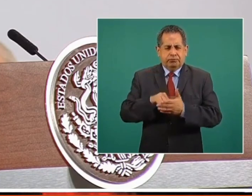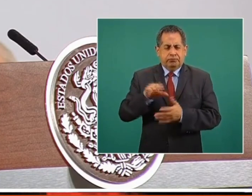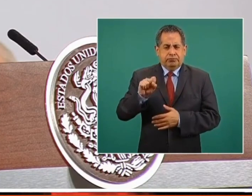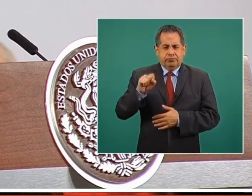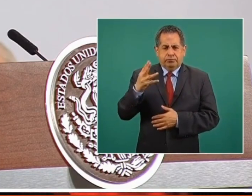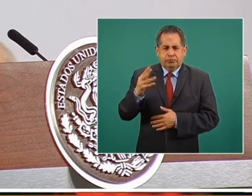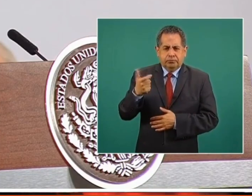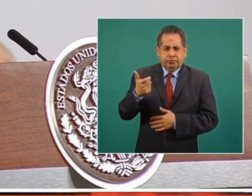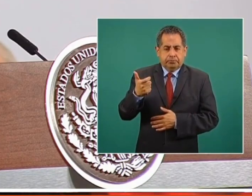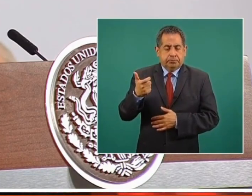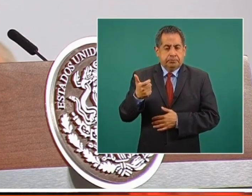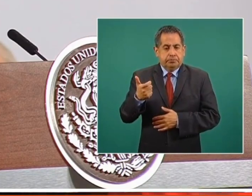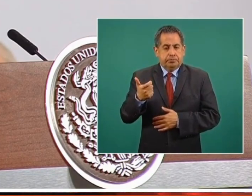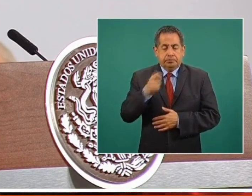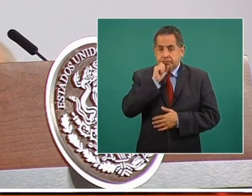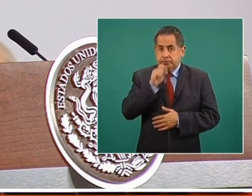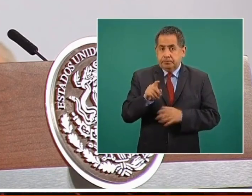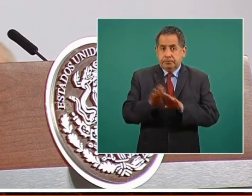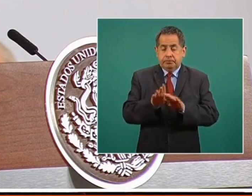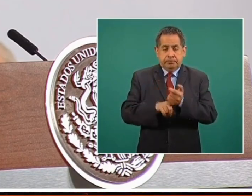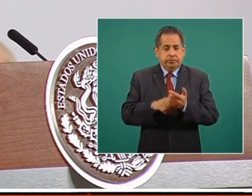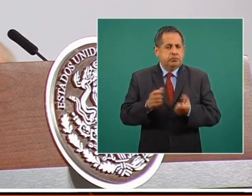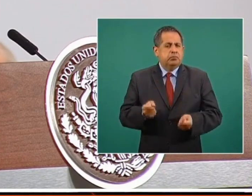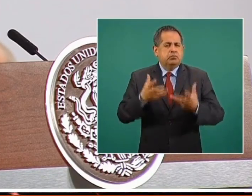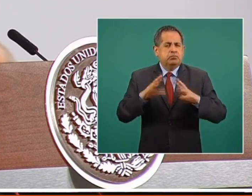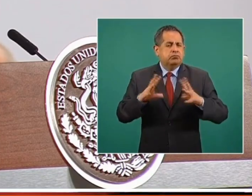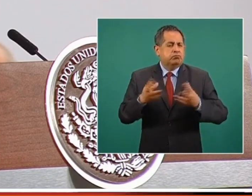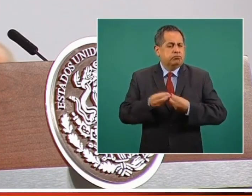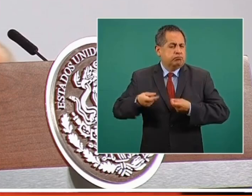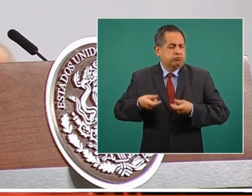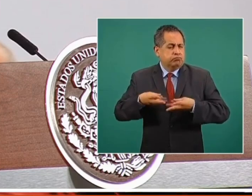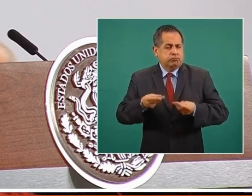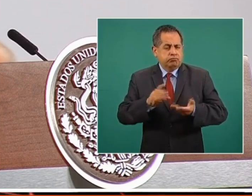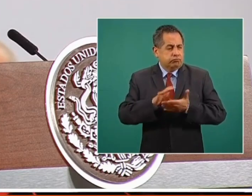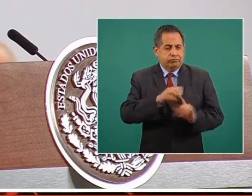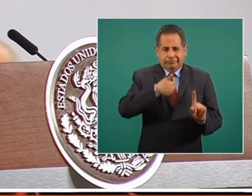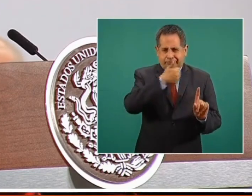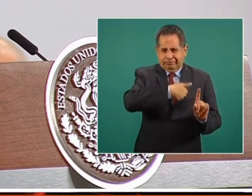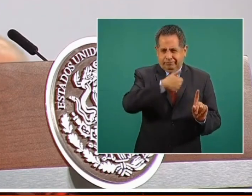1,375,064 pesos, y el gasto por preso, por